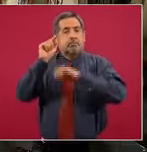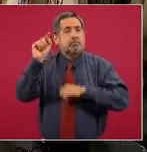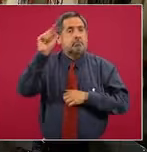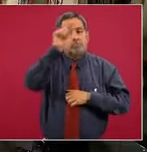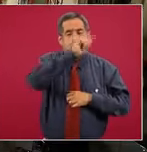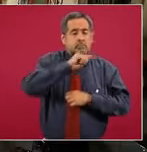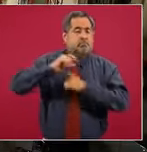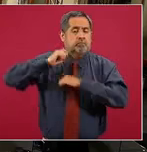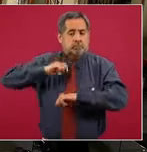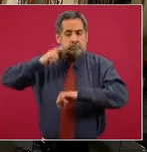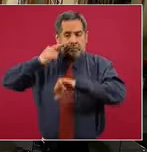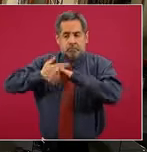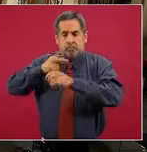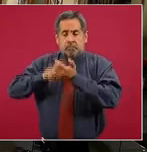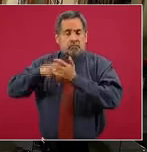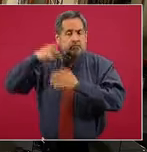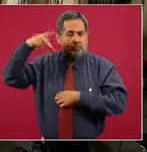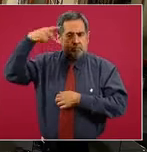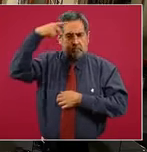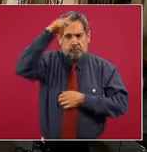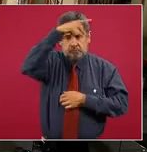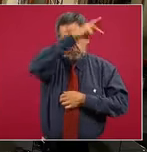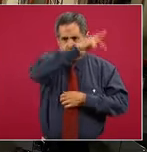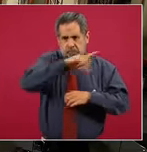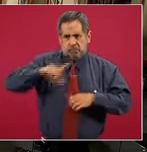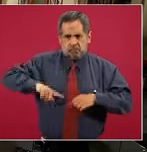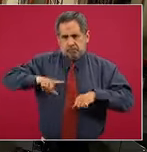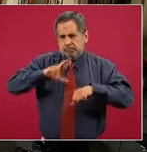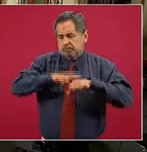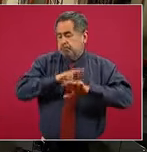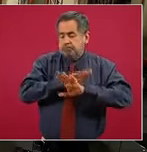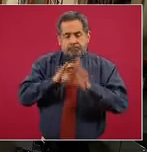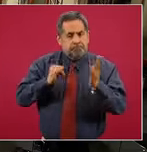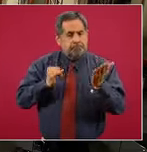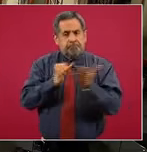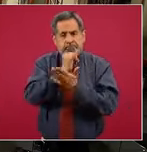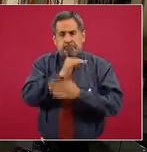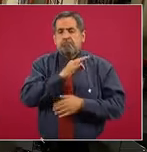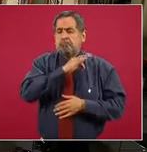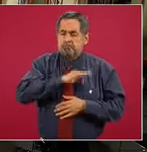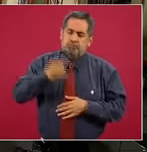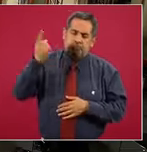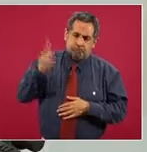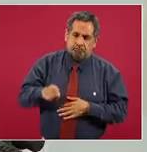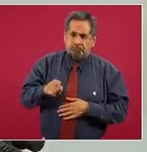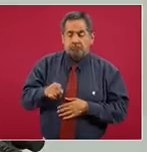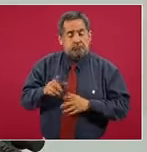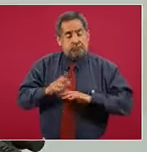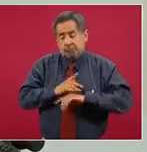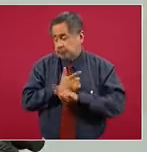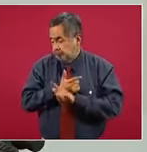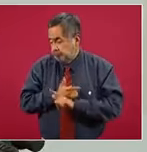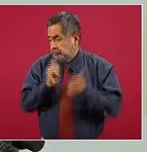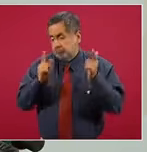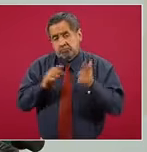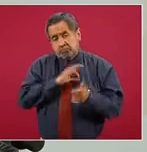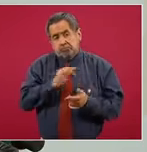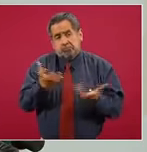personas titulares de los gobiernos de las entidades federativas son autoridad sanitaria con